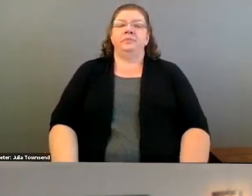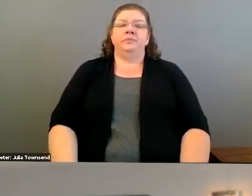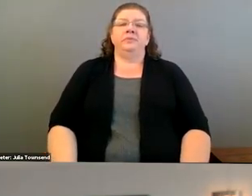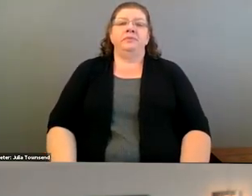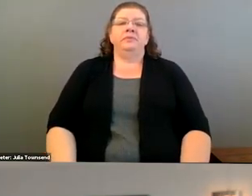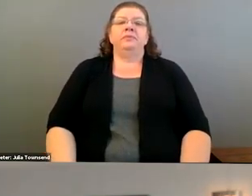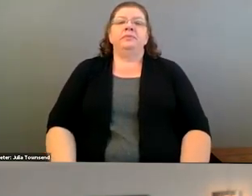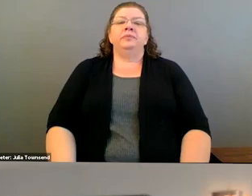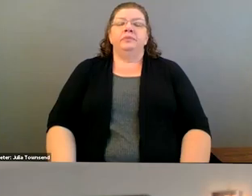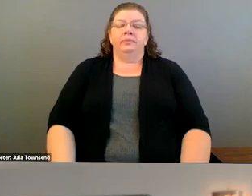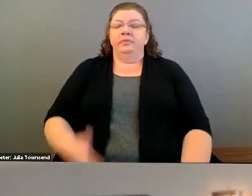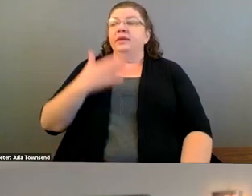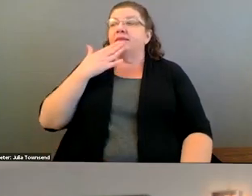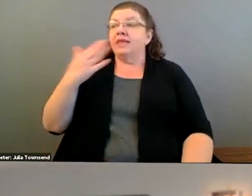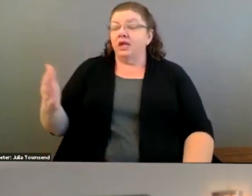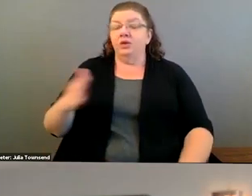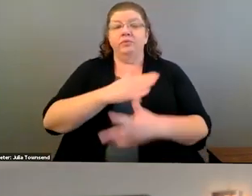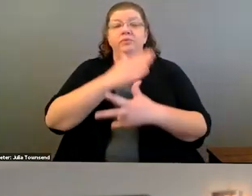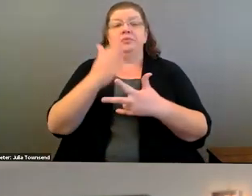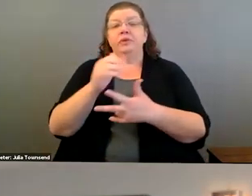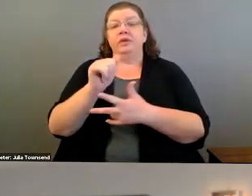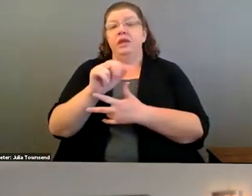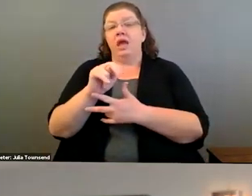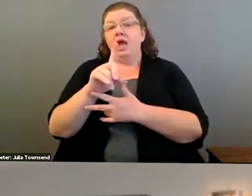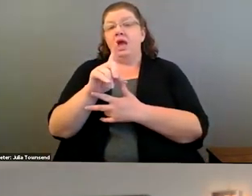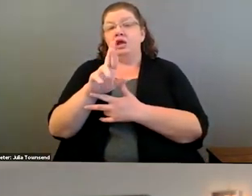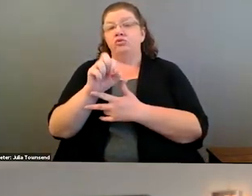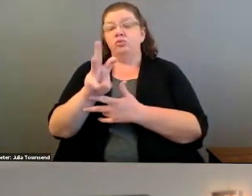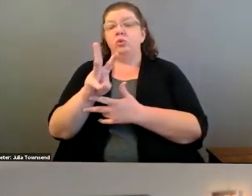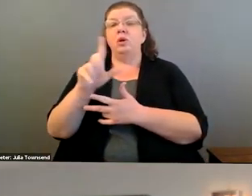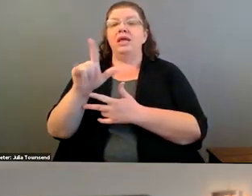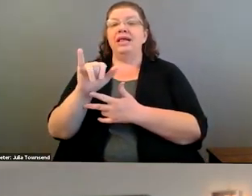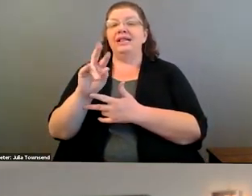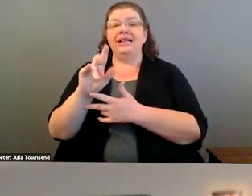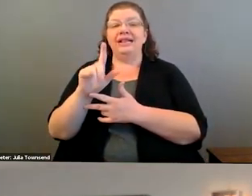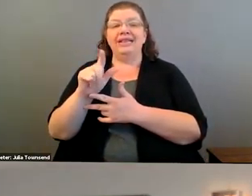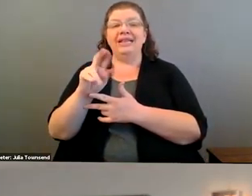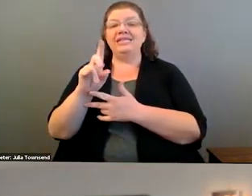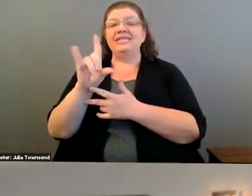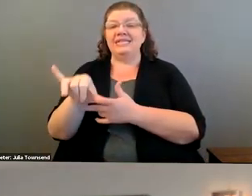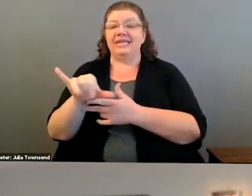en explica andrew de los suficientes adoradores a tu mente